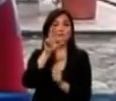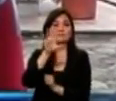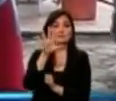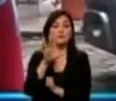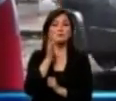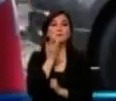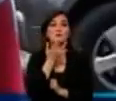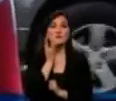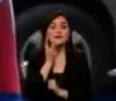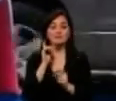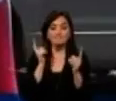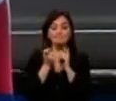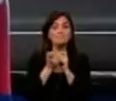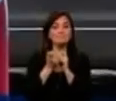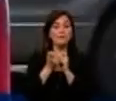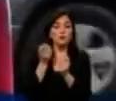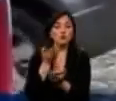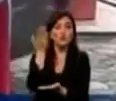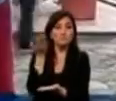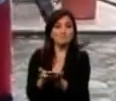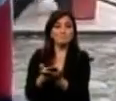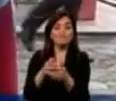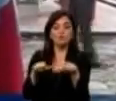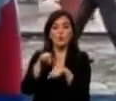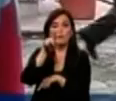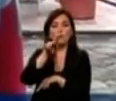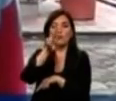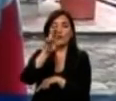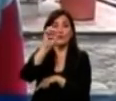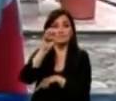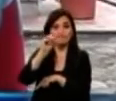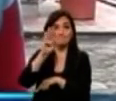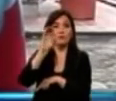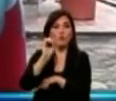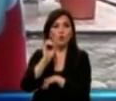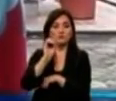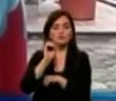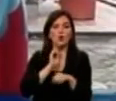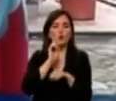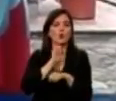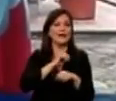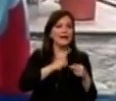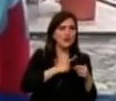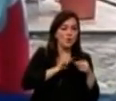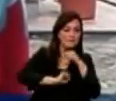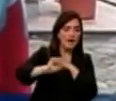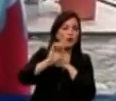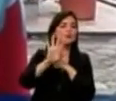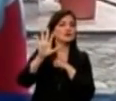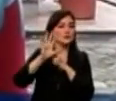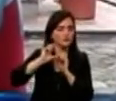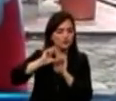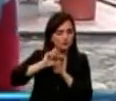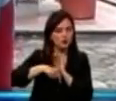País han preferido trasladarse hasta el sector de Puembo, un lugar alejado de la capital, a 45 minutos exactamente,